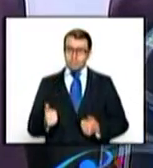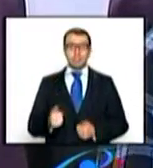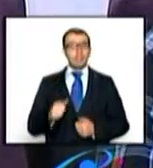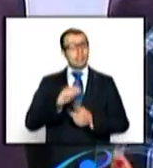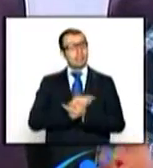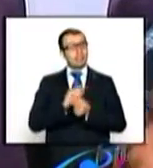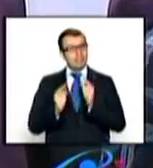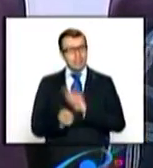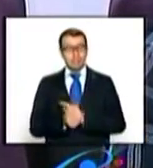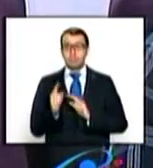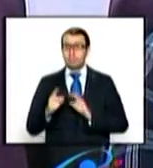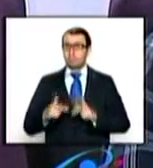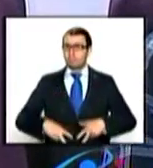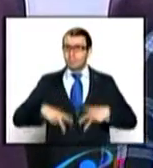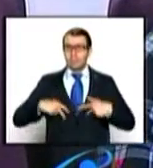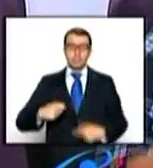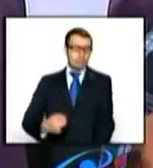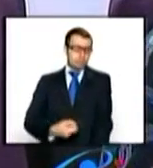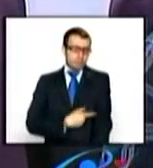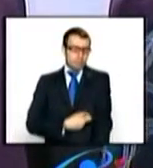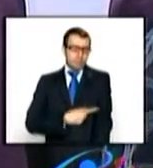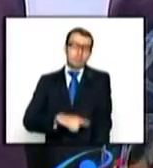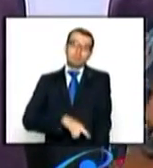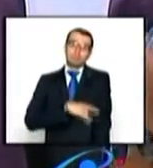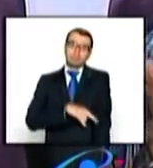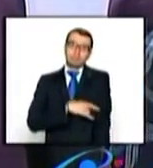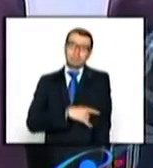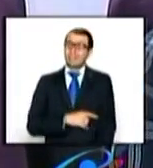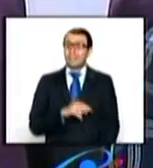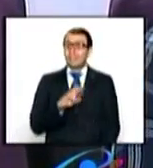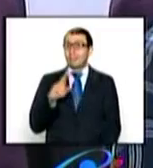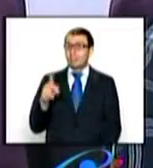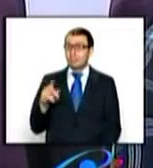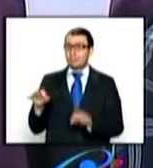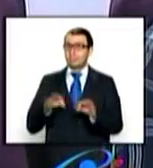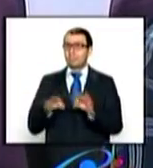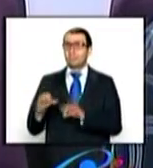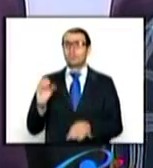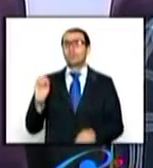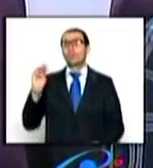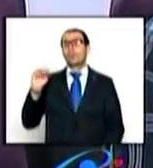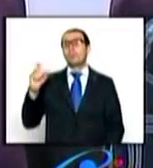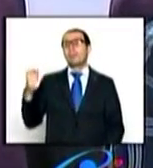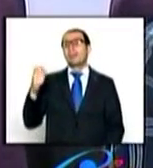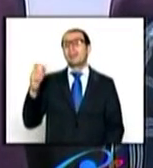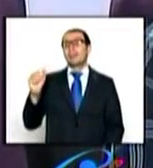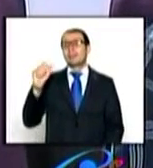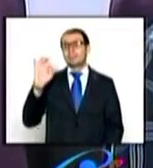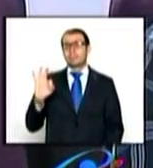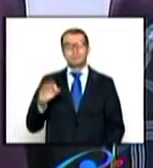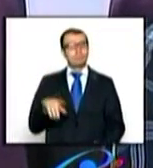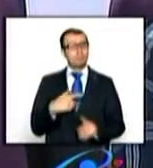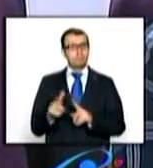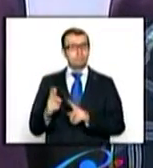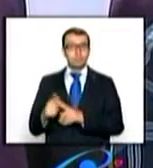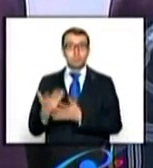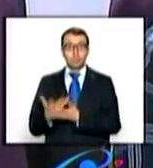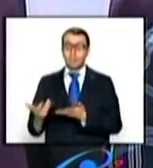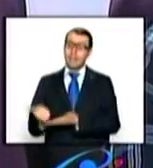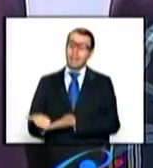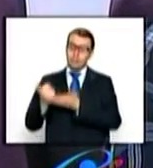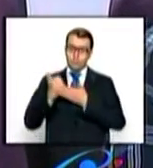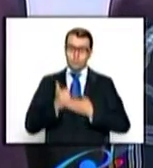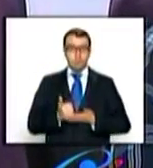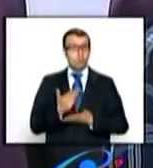vida, la sueroterapia, los tratamientos adicionales, como vamos a hablar ahorita con el omega 3, lograron algo que era prácticamente imposible, que es